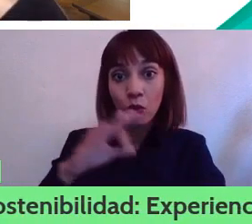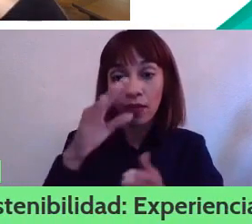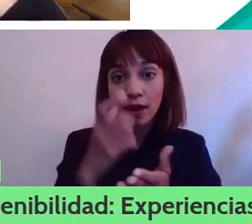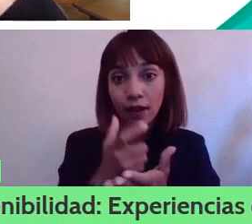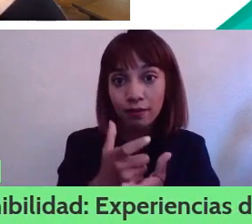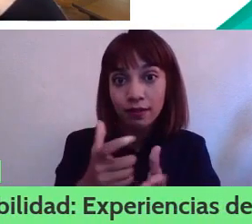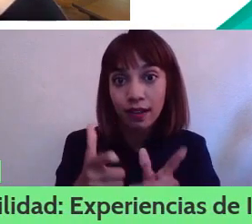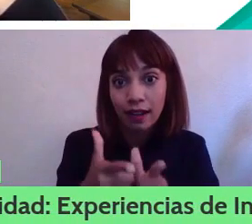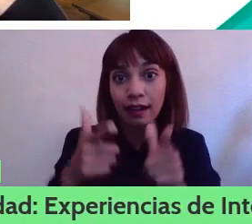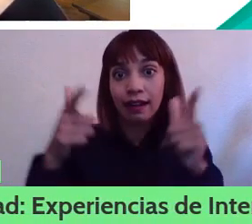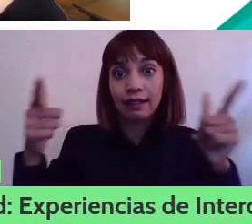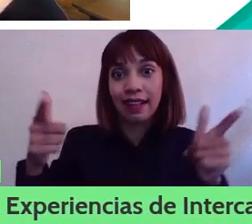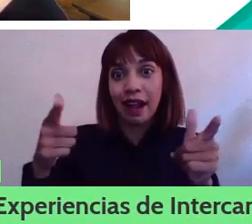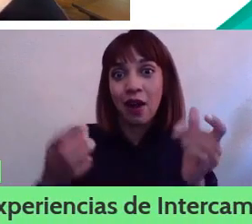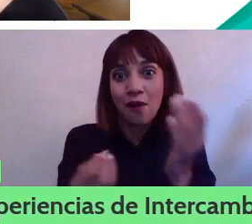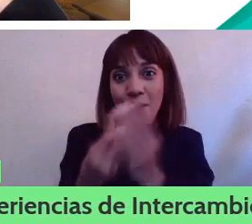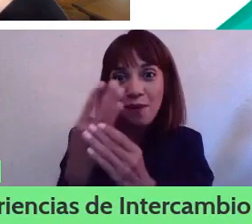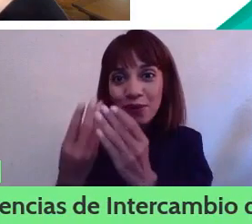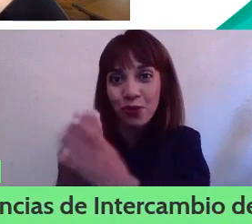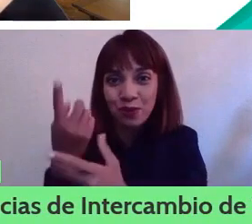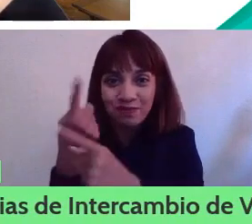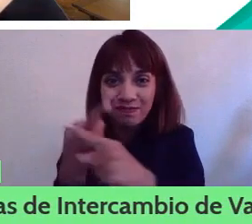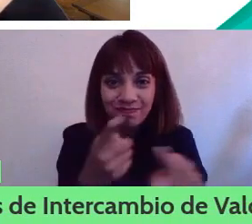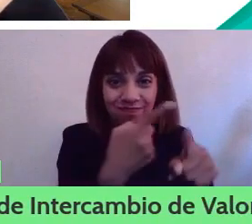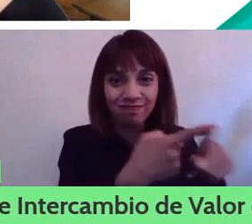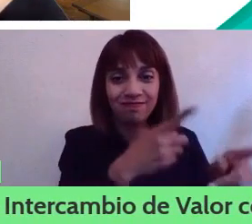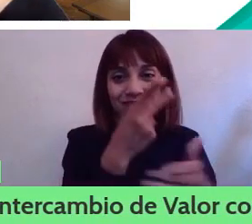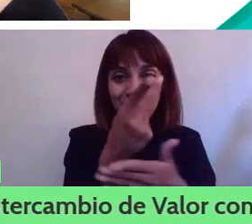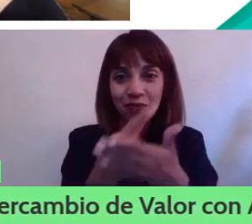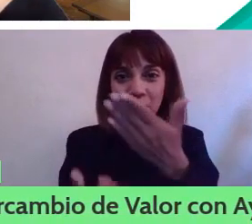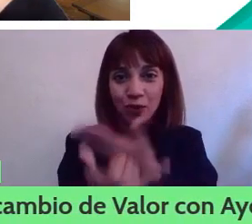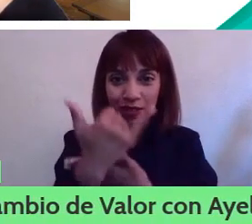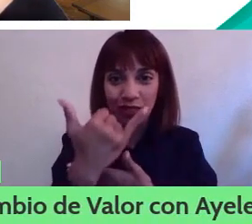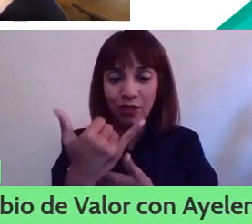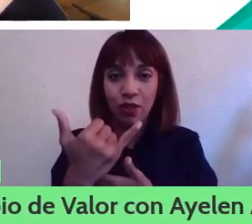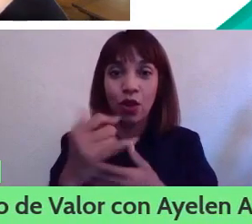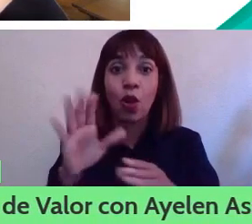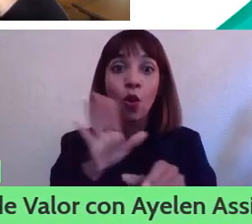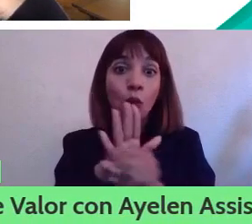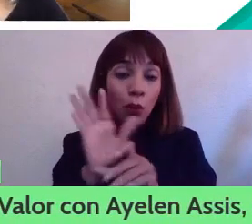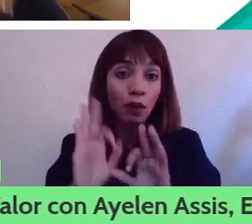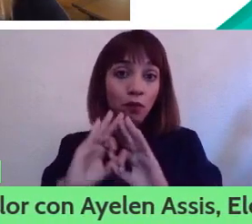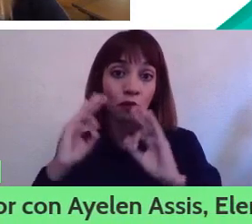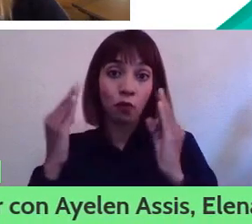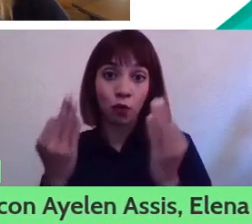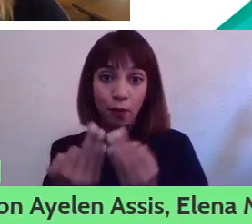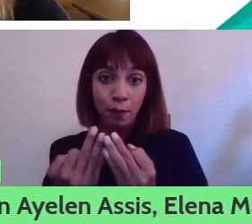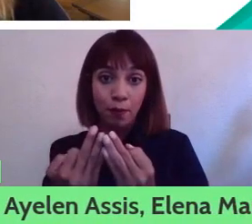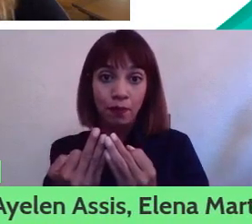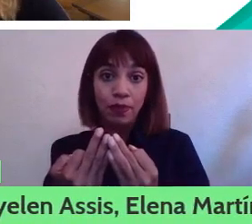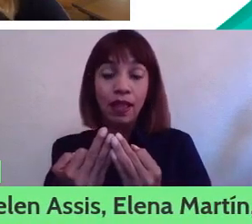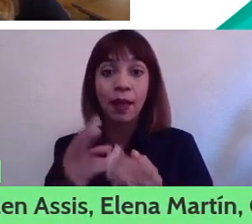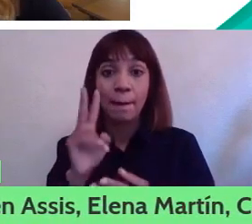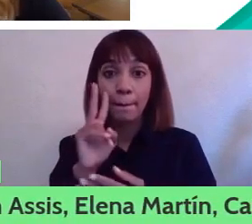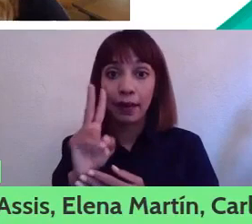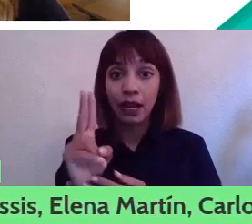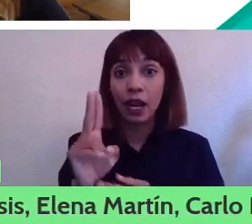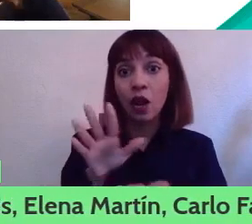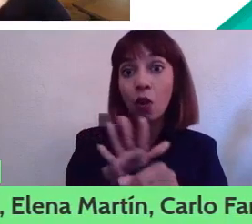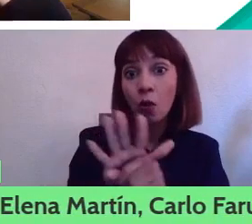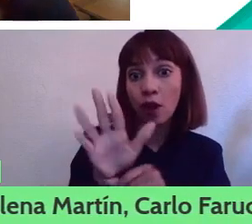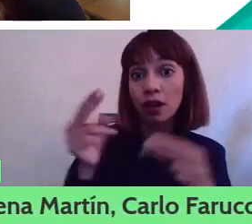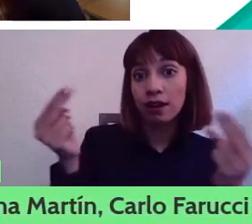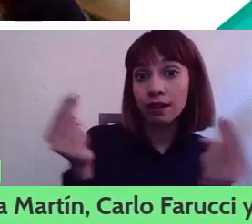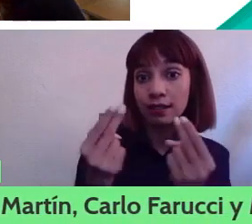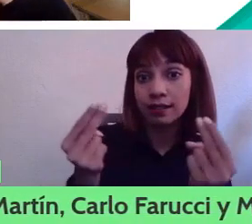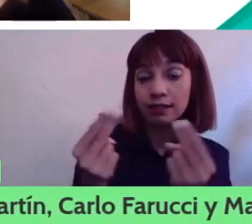poder financiar nuevos proyectos. Entonces, ahí la forma que nosotros encontramos fue esa. Ver qué necesitaban, en este caso, las